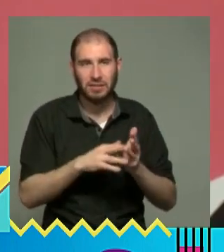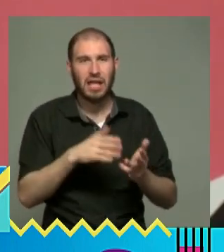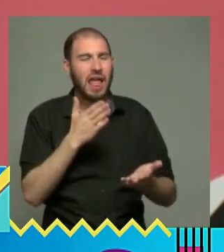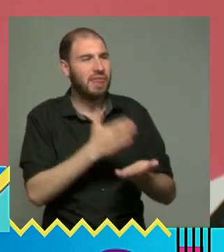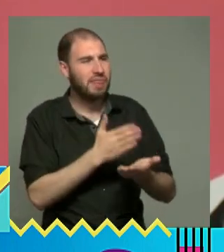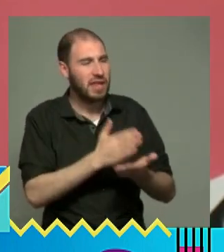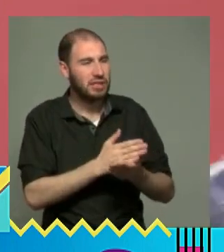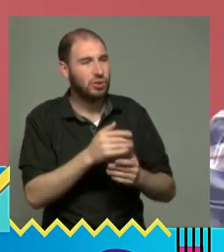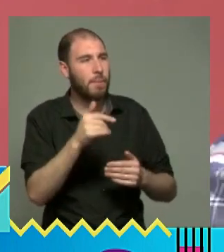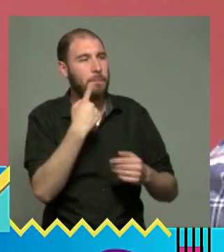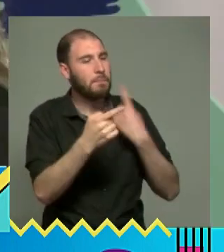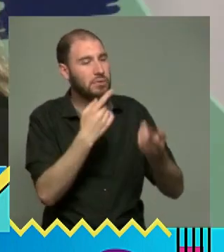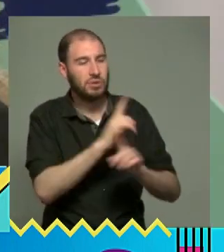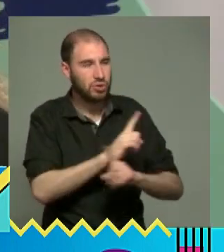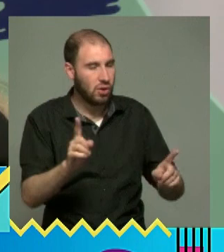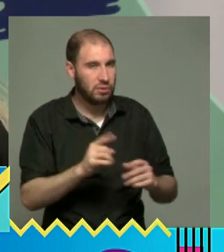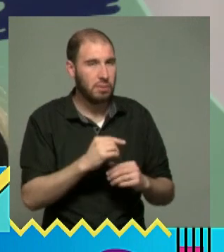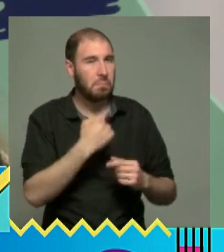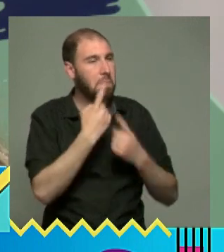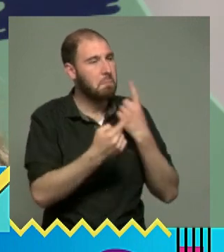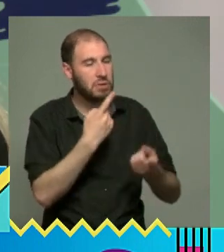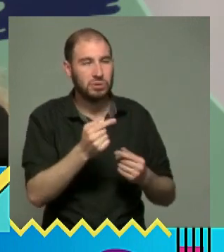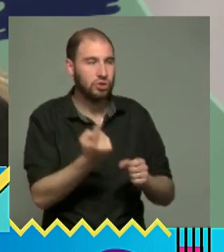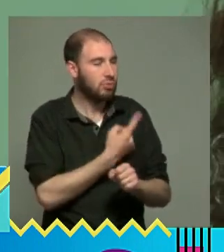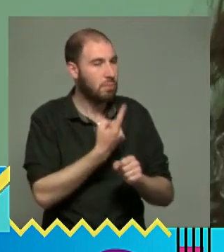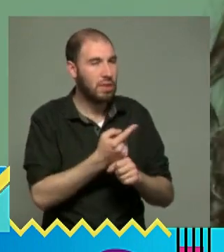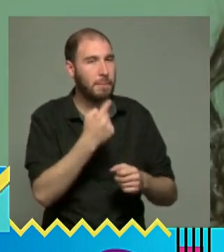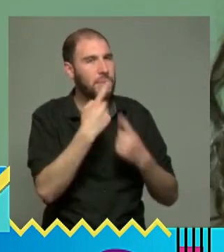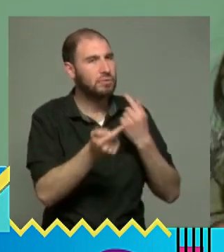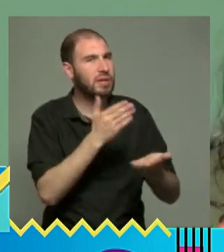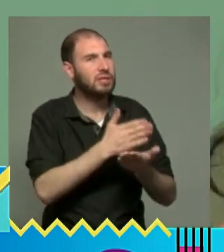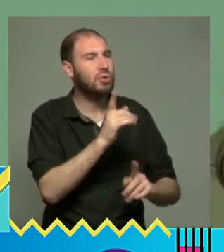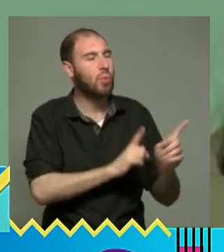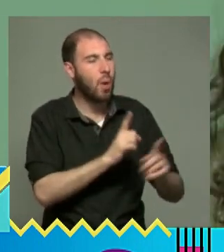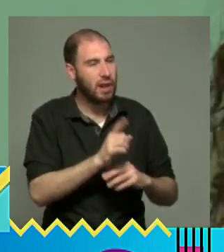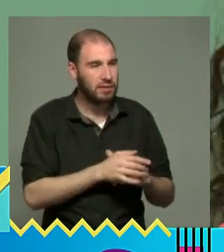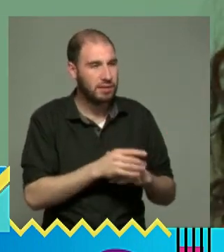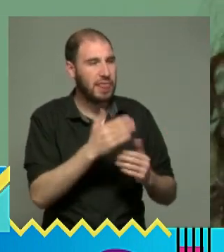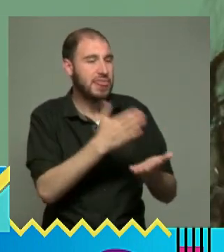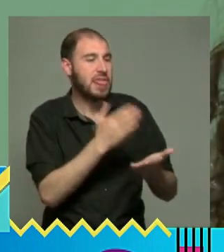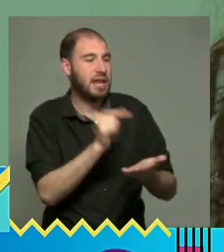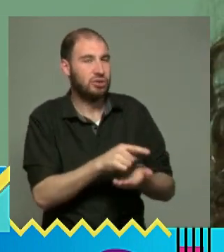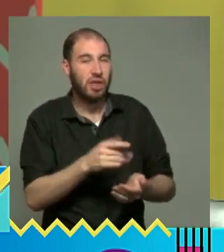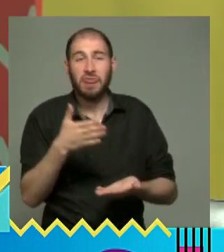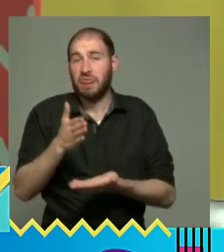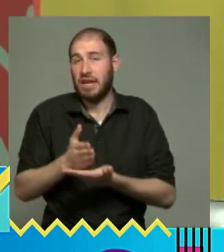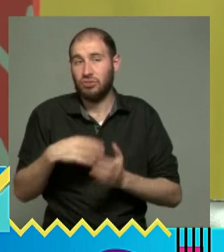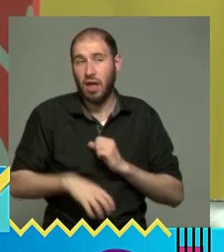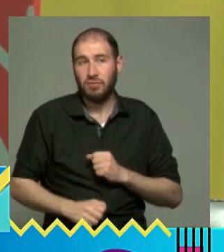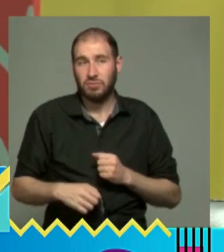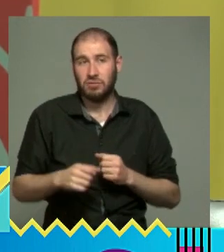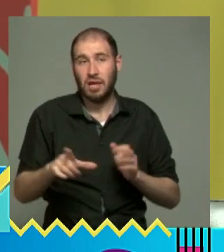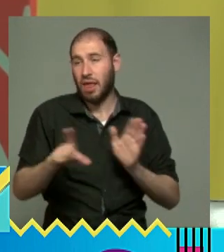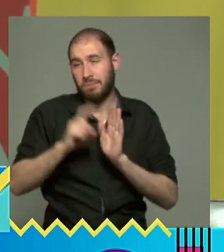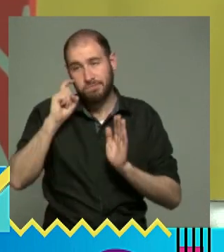derechos no se plebiscitan. Bajo ningún aspecto puedes plantear una plebiscita, un plebiscito del derecho. No existe un derecho al aborto. Es un